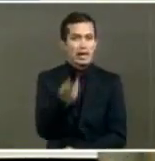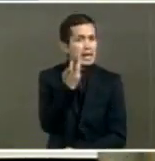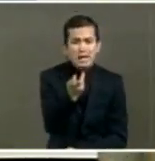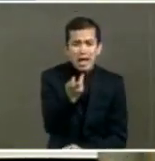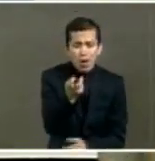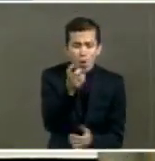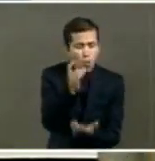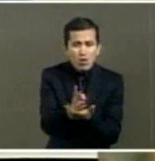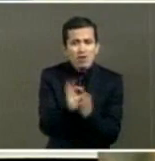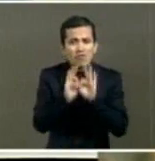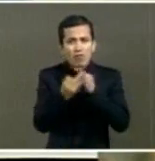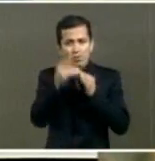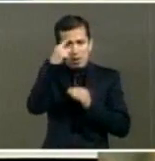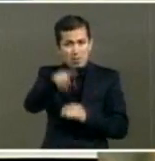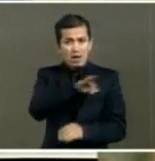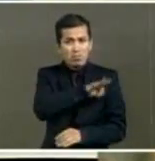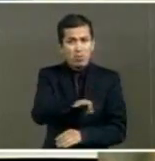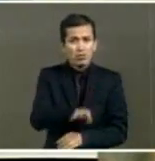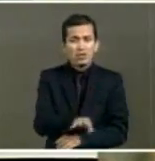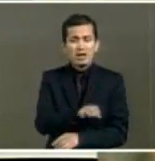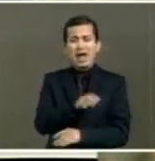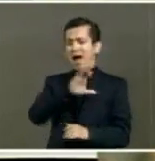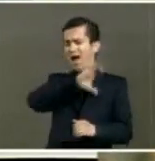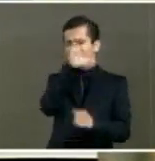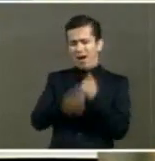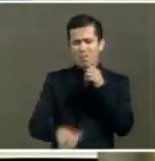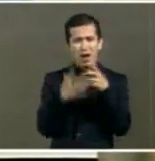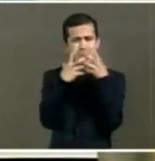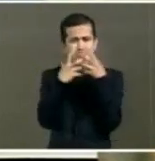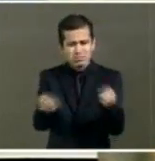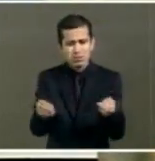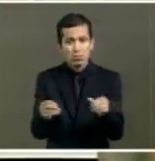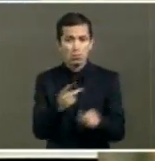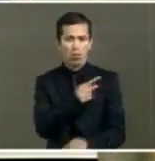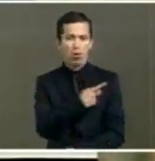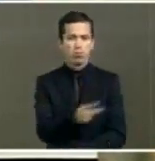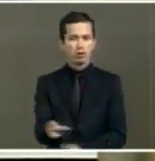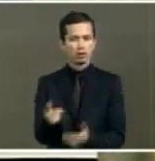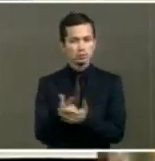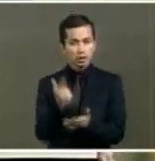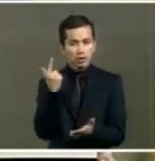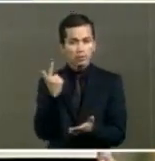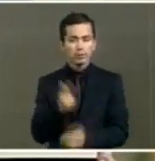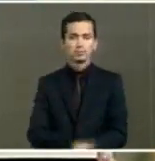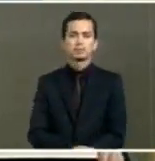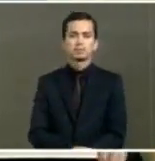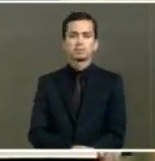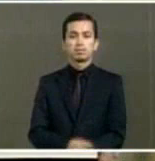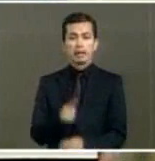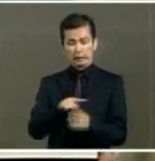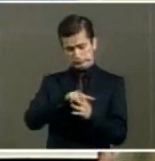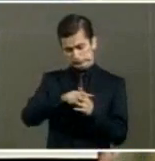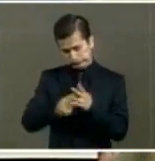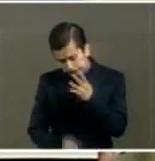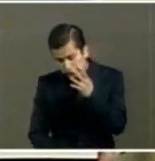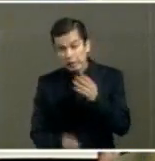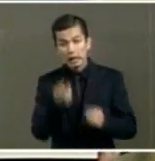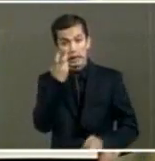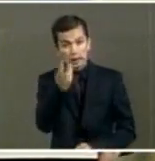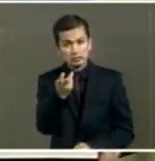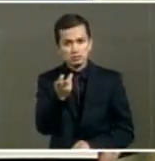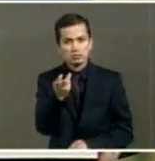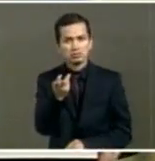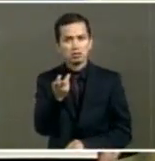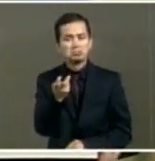de vencer estructuralmente la pobreza extrema. Todos estos elementos están haciendo